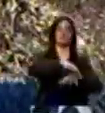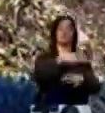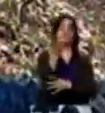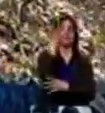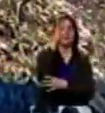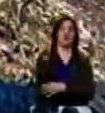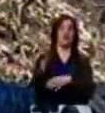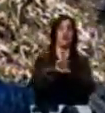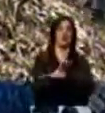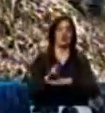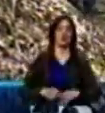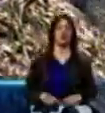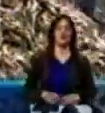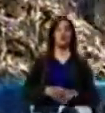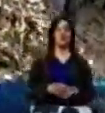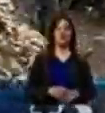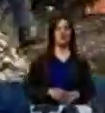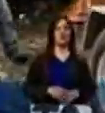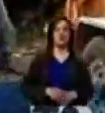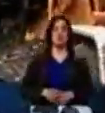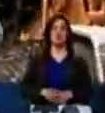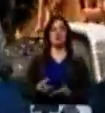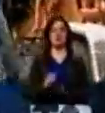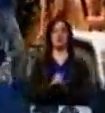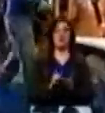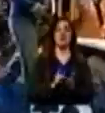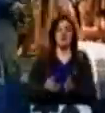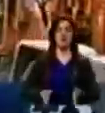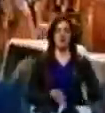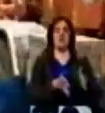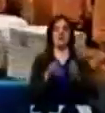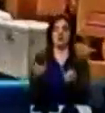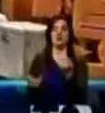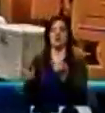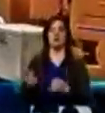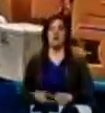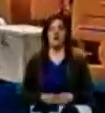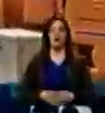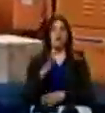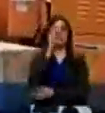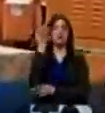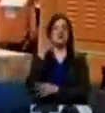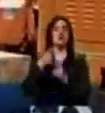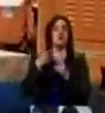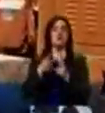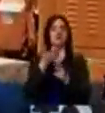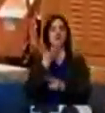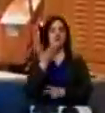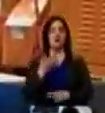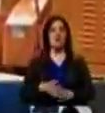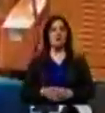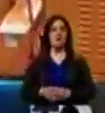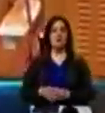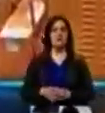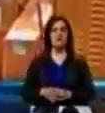árboles y también en partes ornamentales para diseños de caminerías y de jardinerías. ¿Qué tipo de árboles son estos que utilizamos en la época navideña?